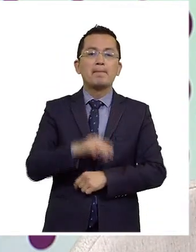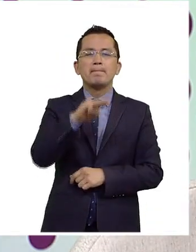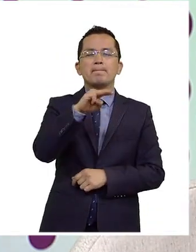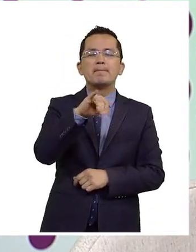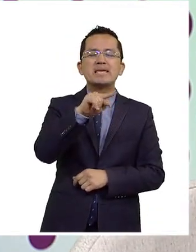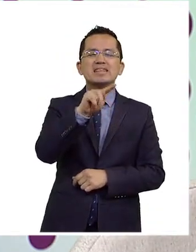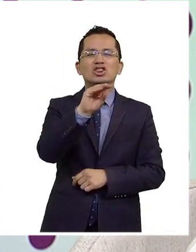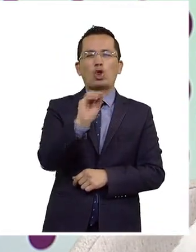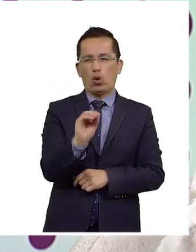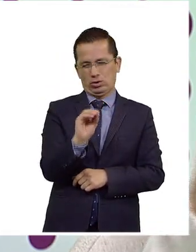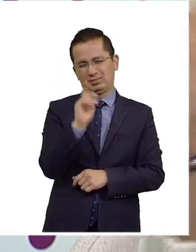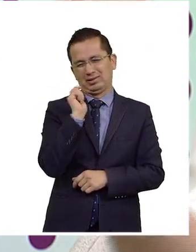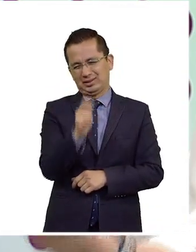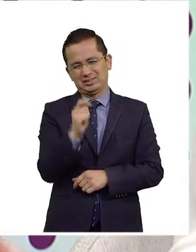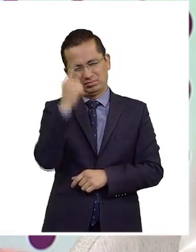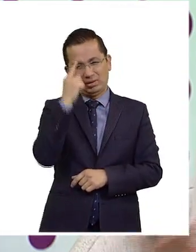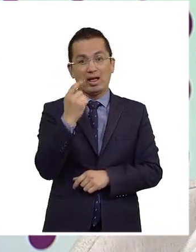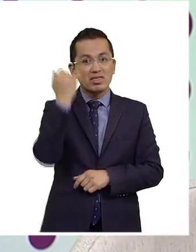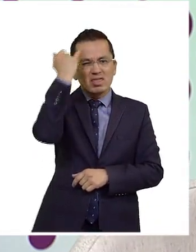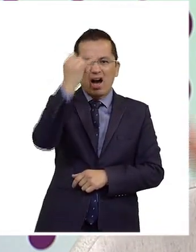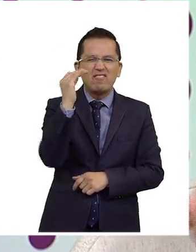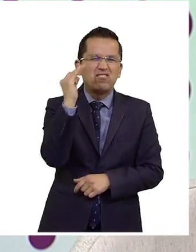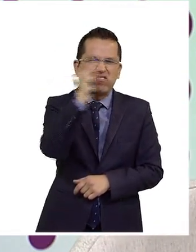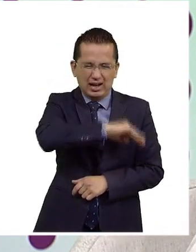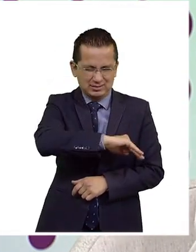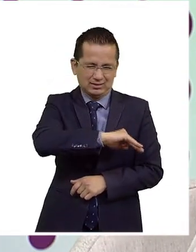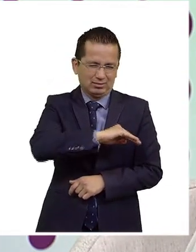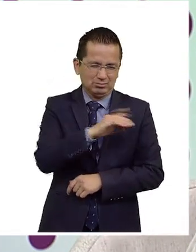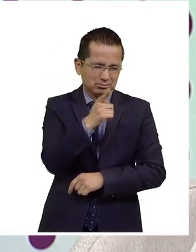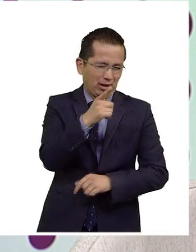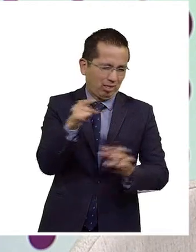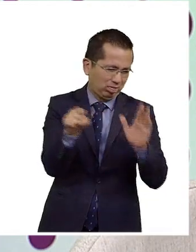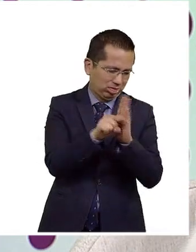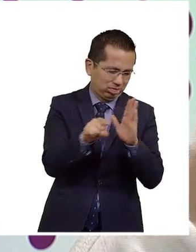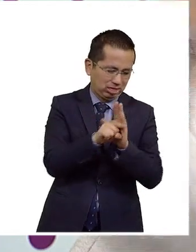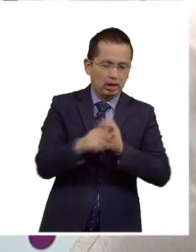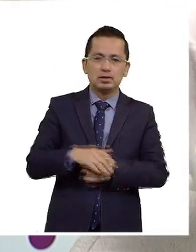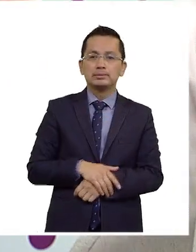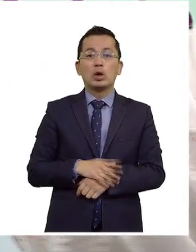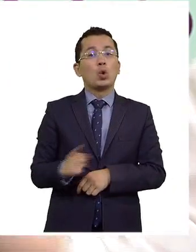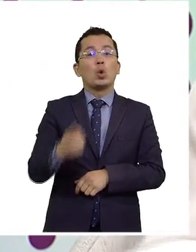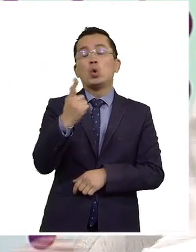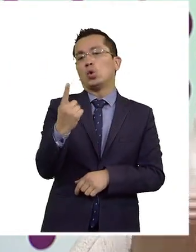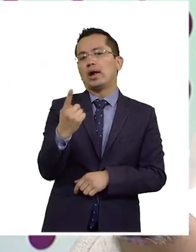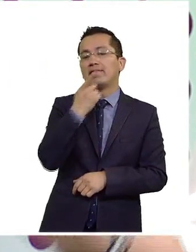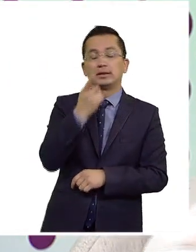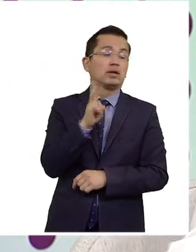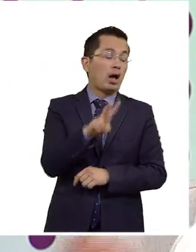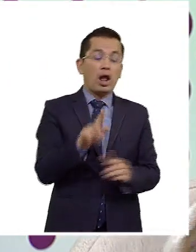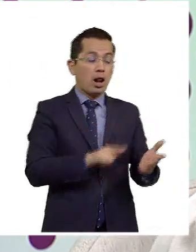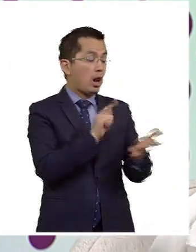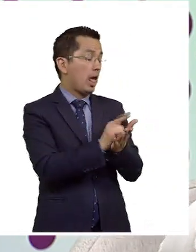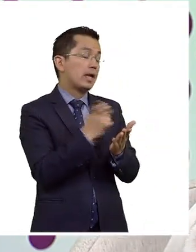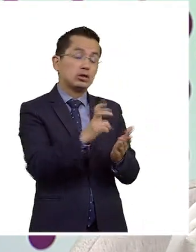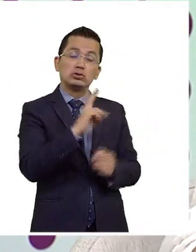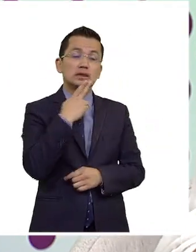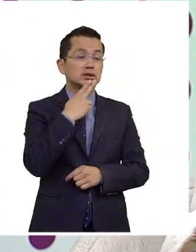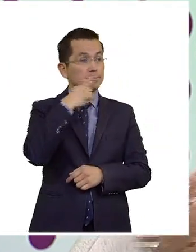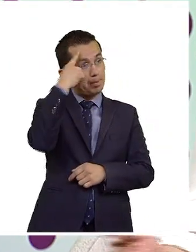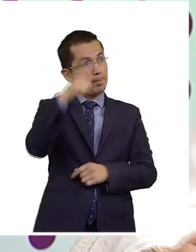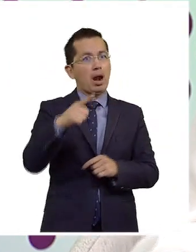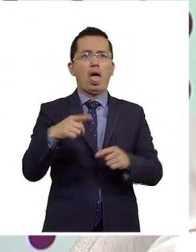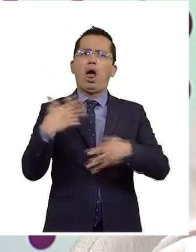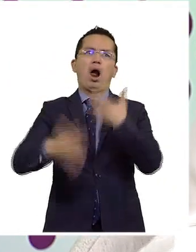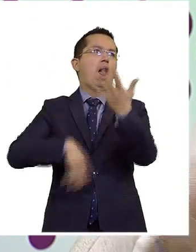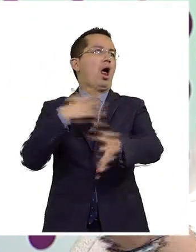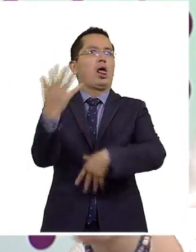que se han generado alrededor de estos. Una de ellas era esta, ¿no? Que la reforma permitiría este tipo de cuestiones. Otra